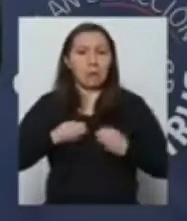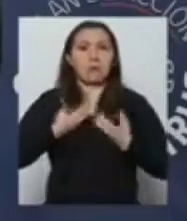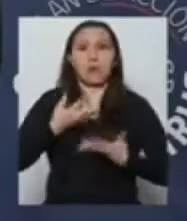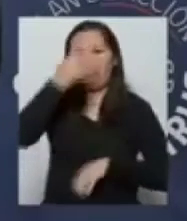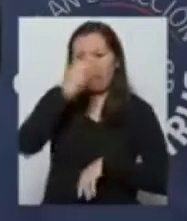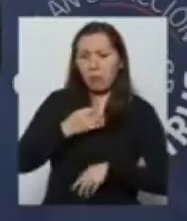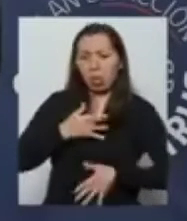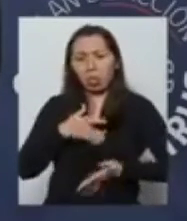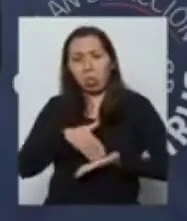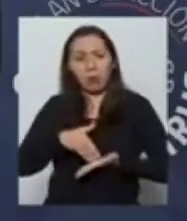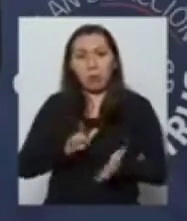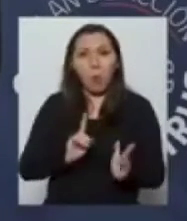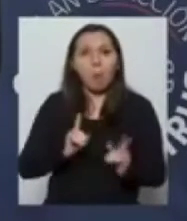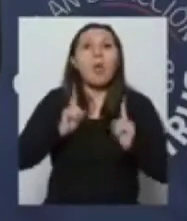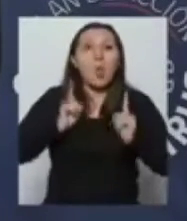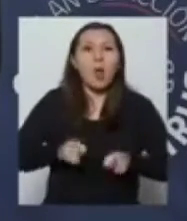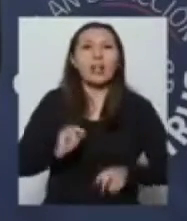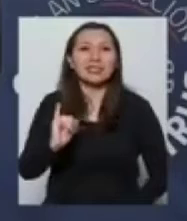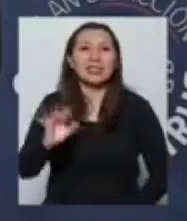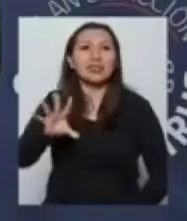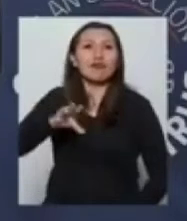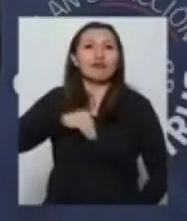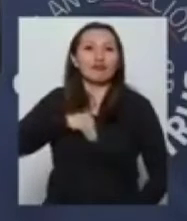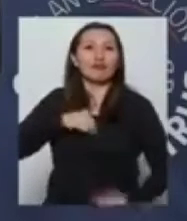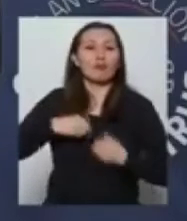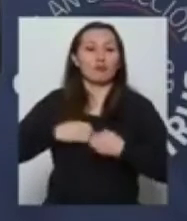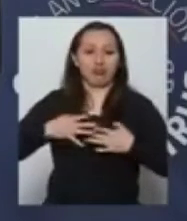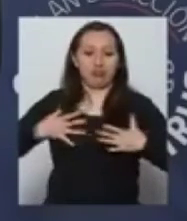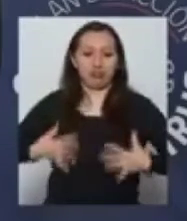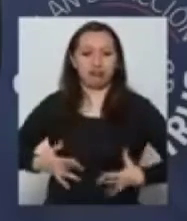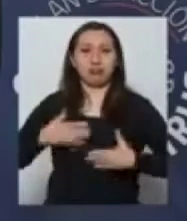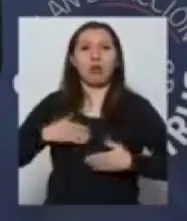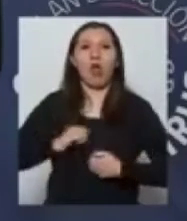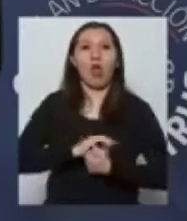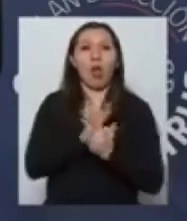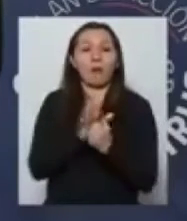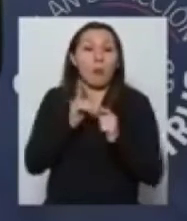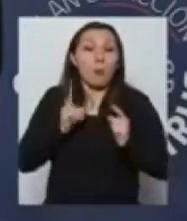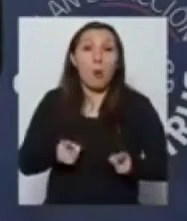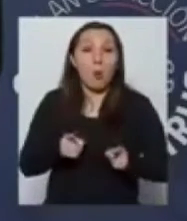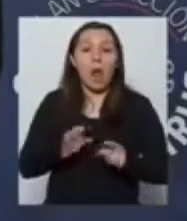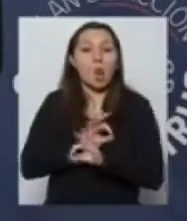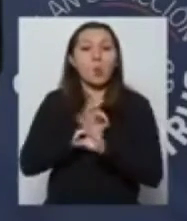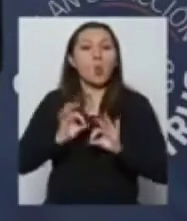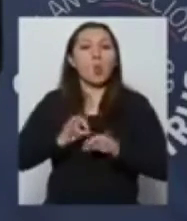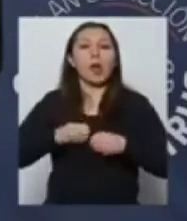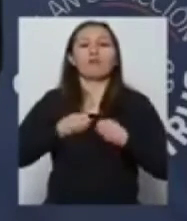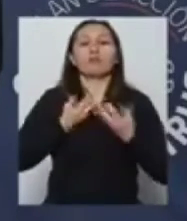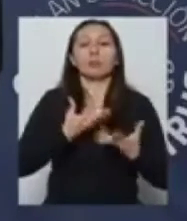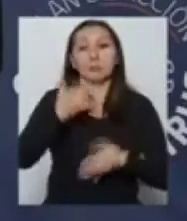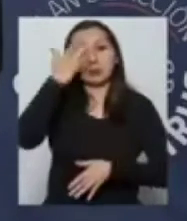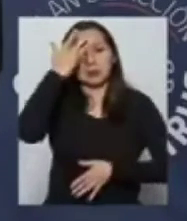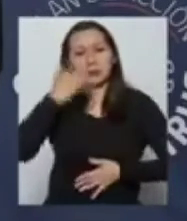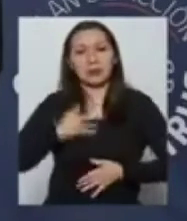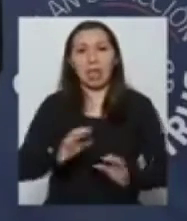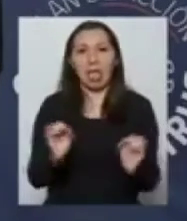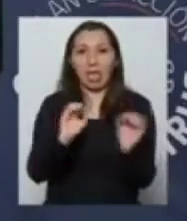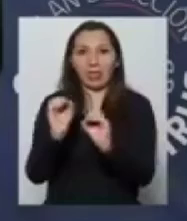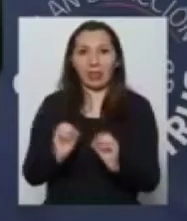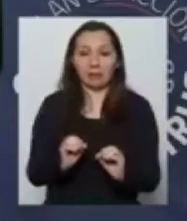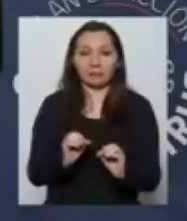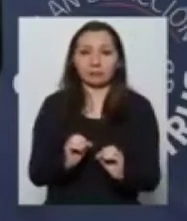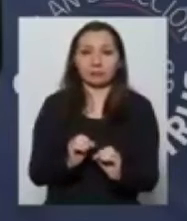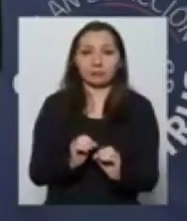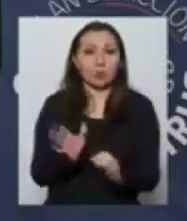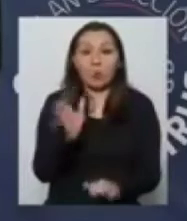enfermedad, en realidad tuvieron el virus en su árbol bronquial, pero a pesar de ello no hicieron síntomas.